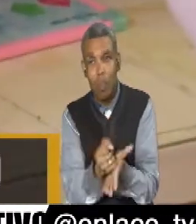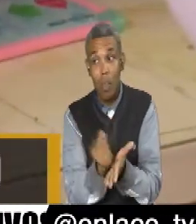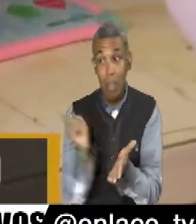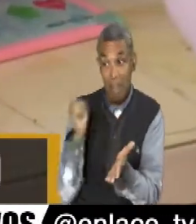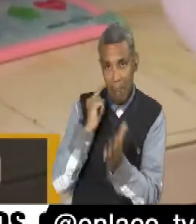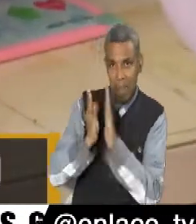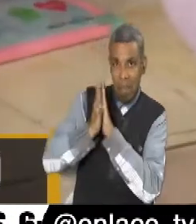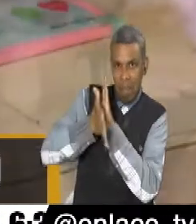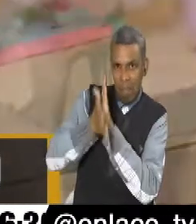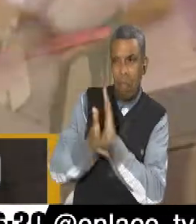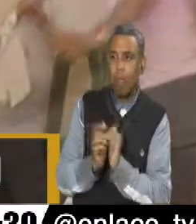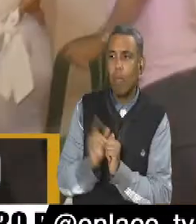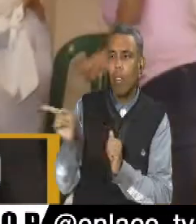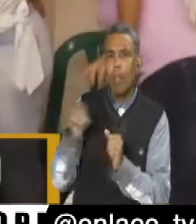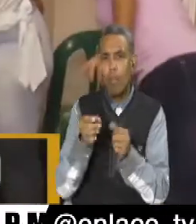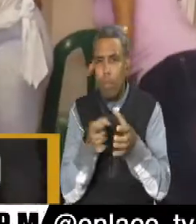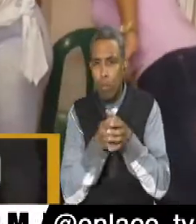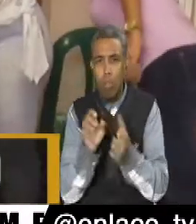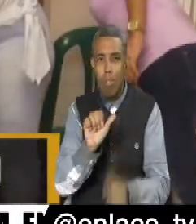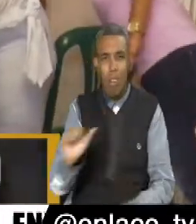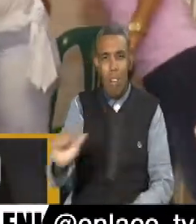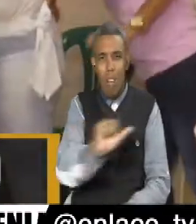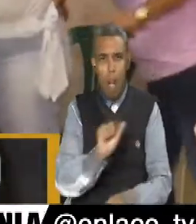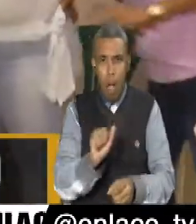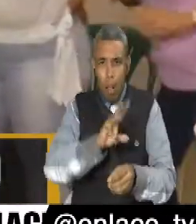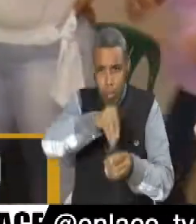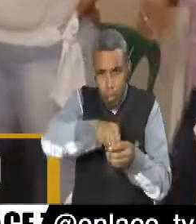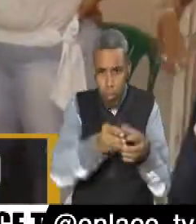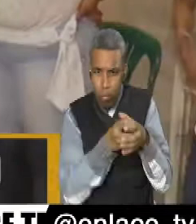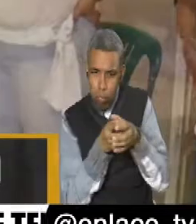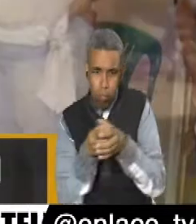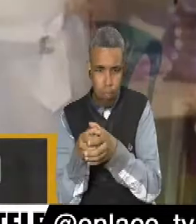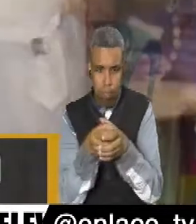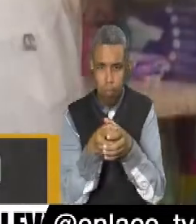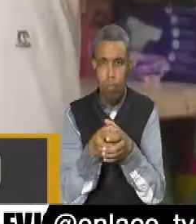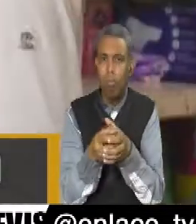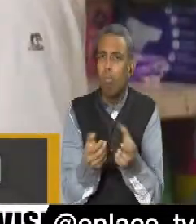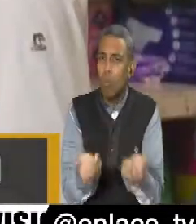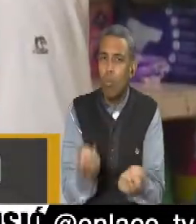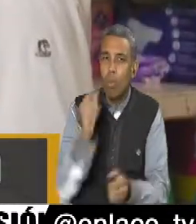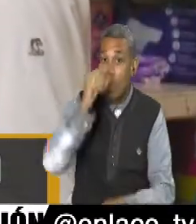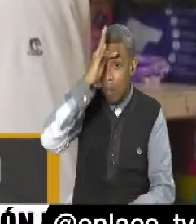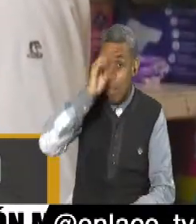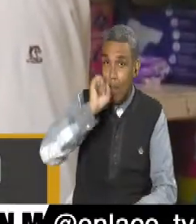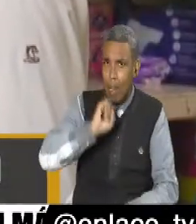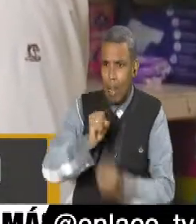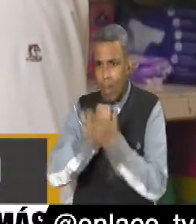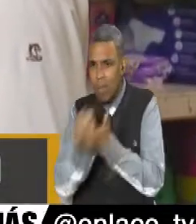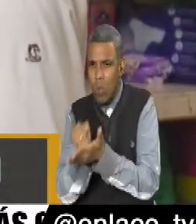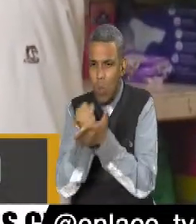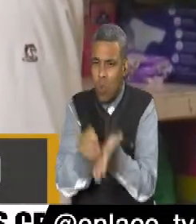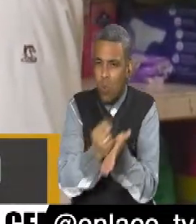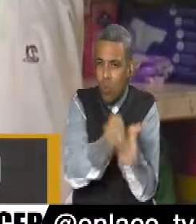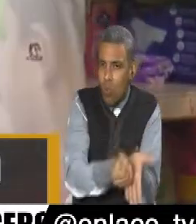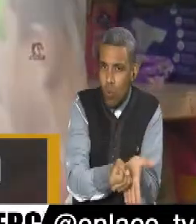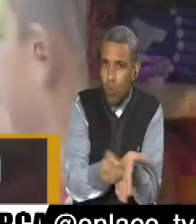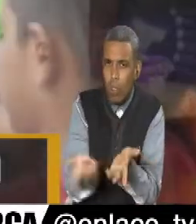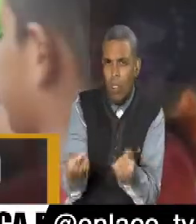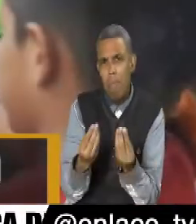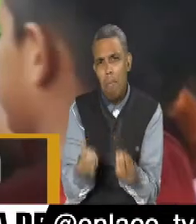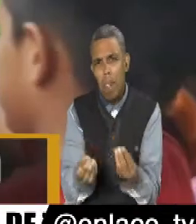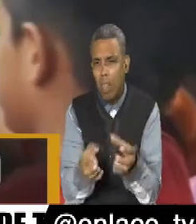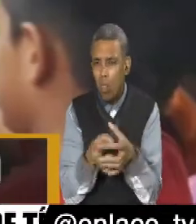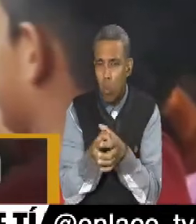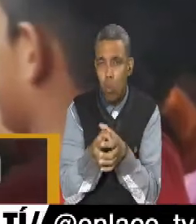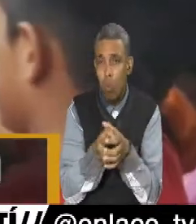hoy. Asociación Damas Voluntarias del Hospital Regional del Magdalena Medio es el grupo en el que esta mujer durante más